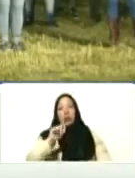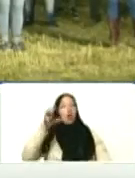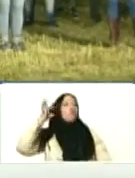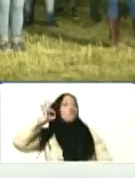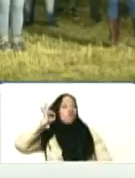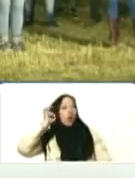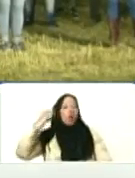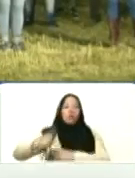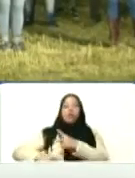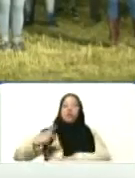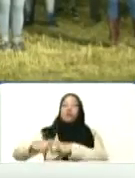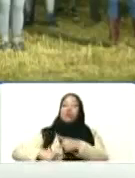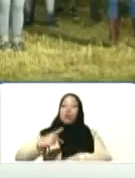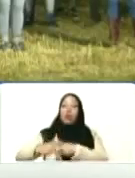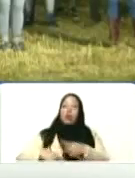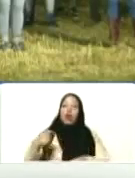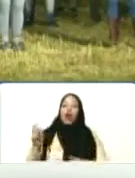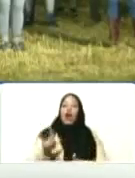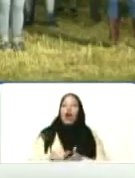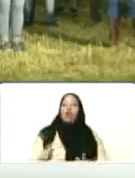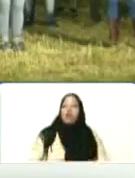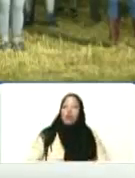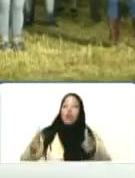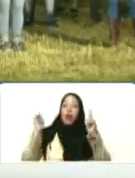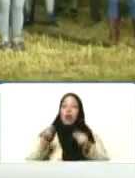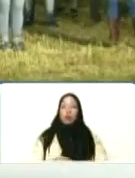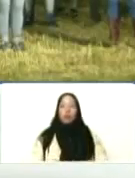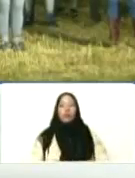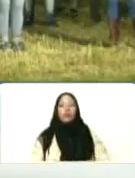mujeres productivas. ¡Aprobado!